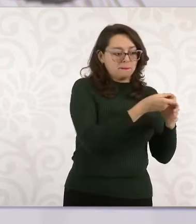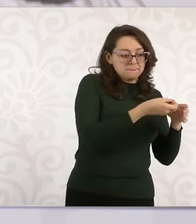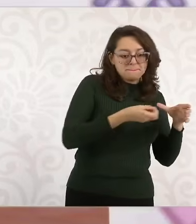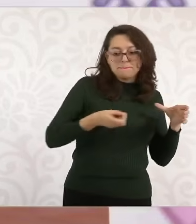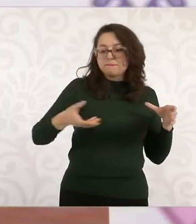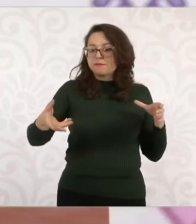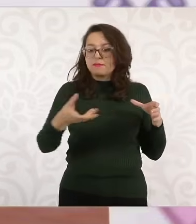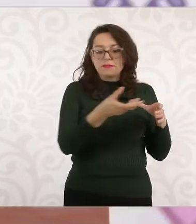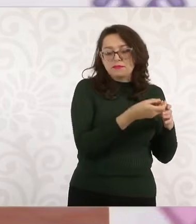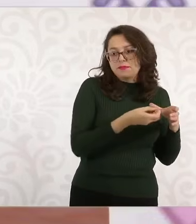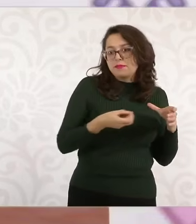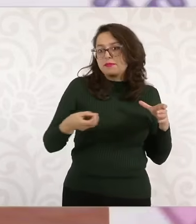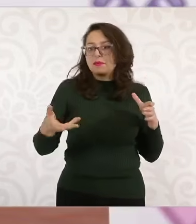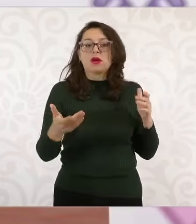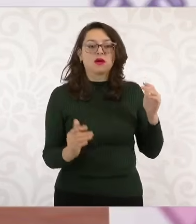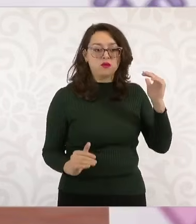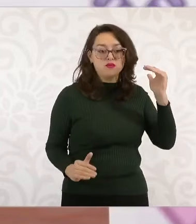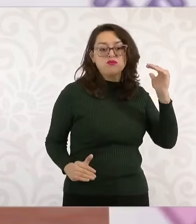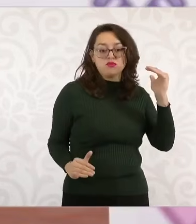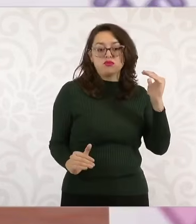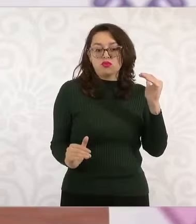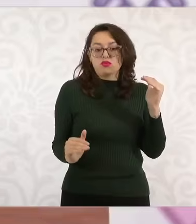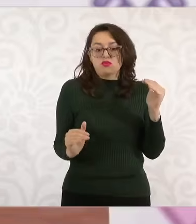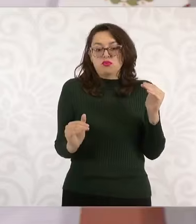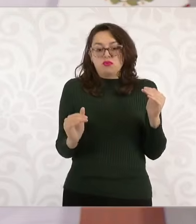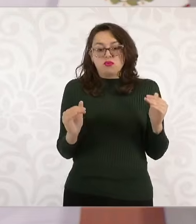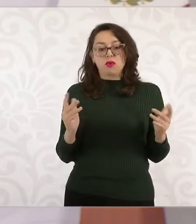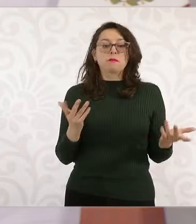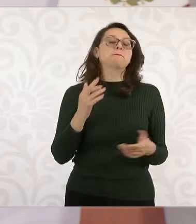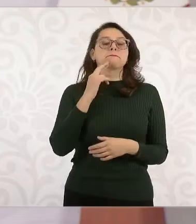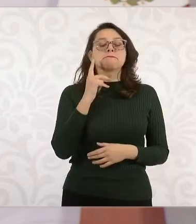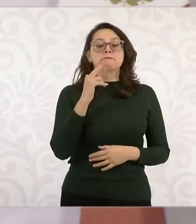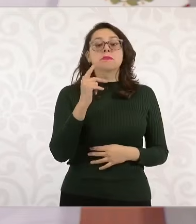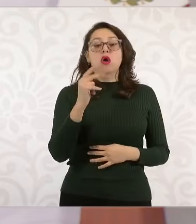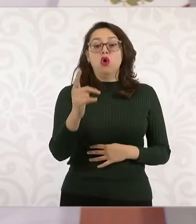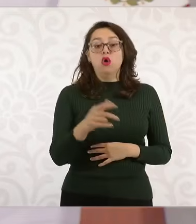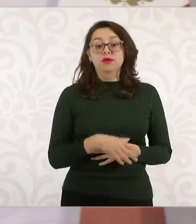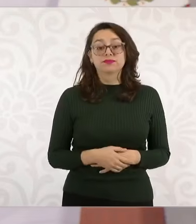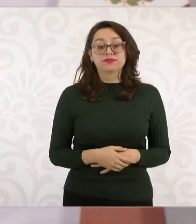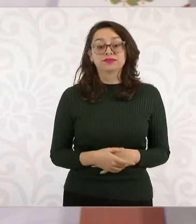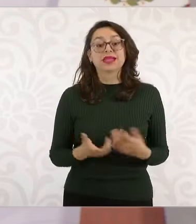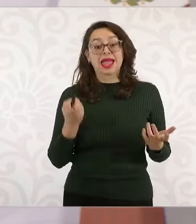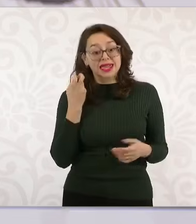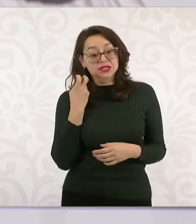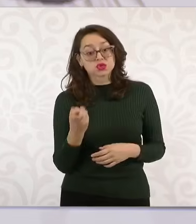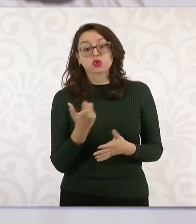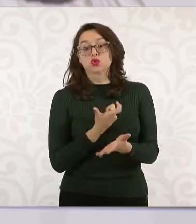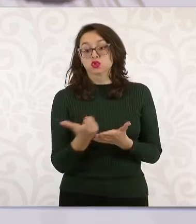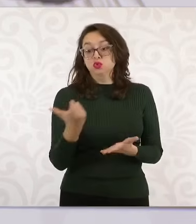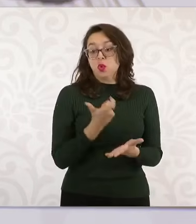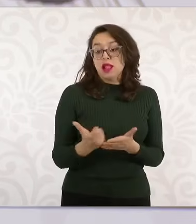entre trabajadores y la inversión, pues se va a distribuir. Entonces, en México lo que ha ocurrido es que con el aumento